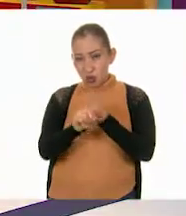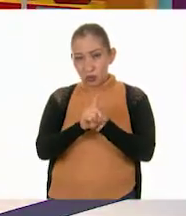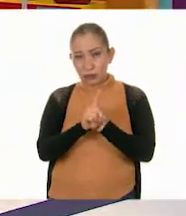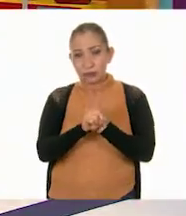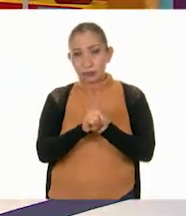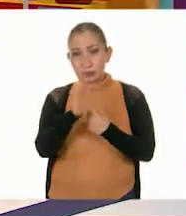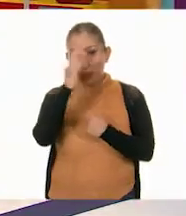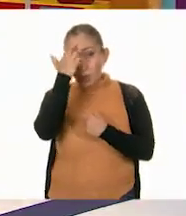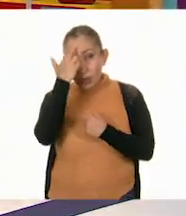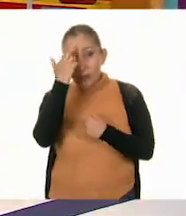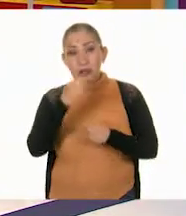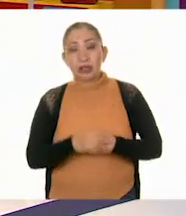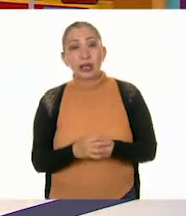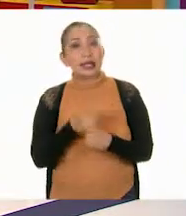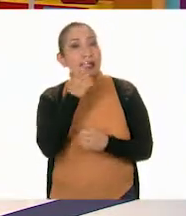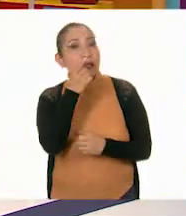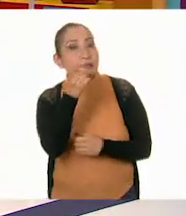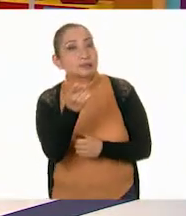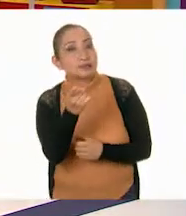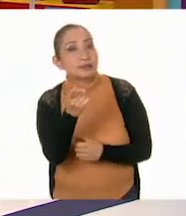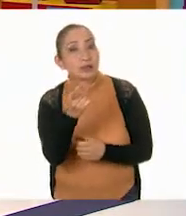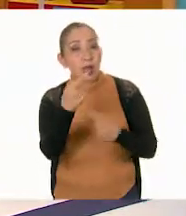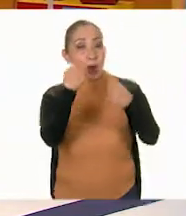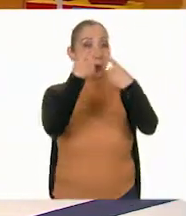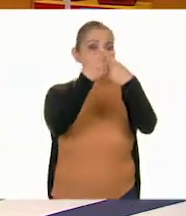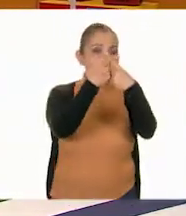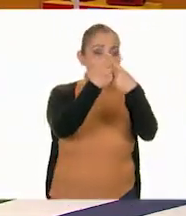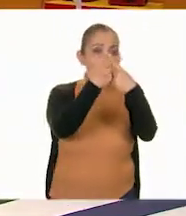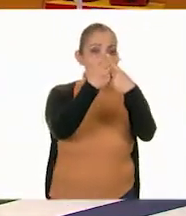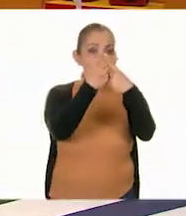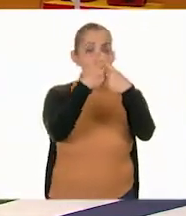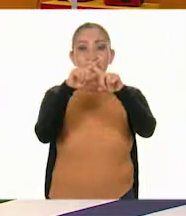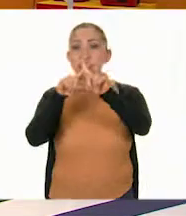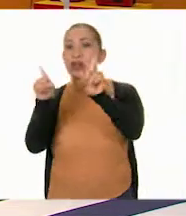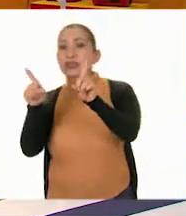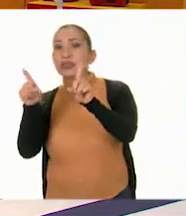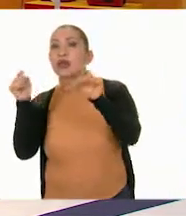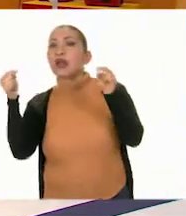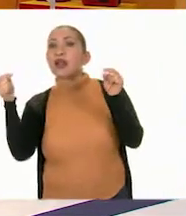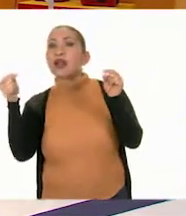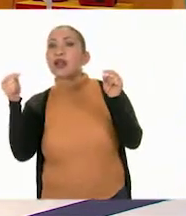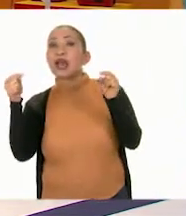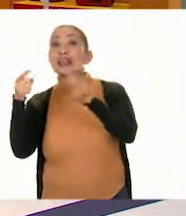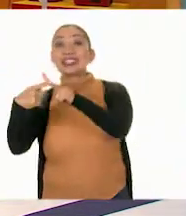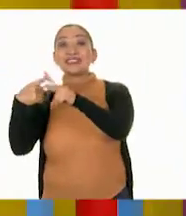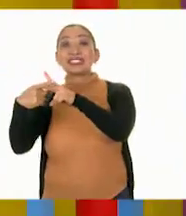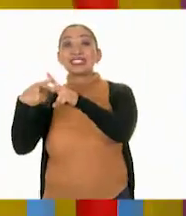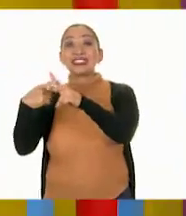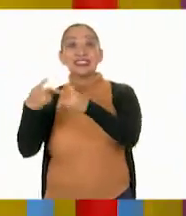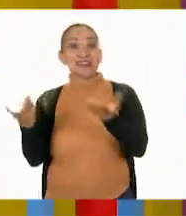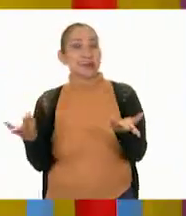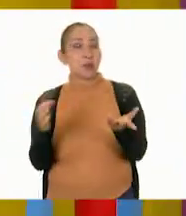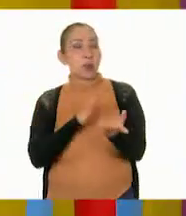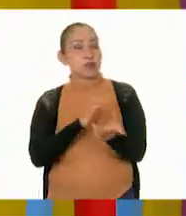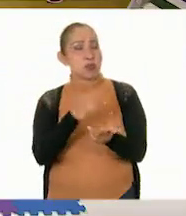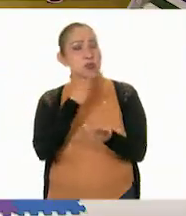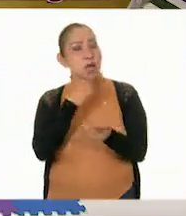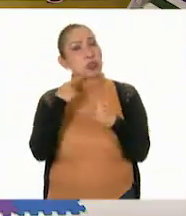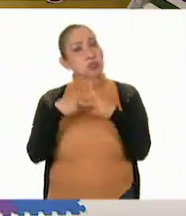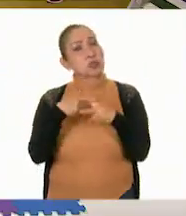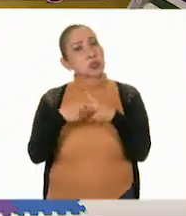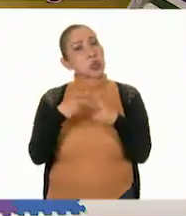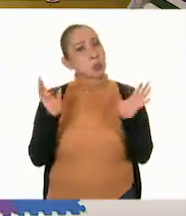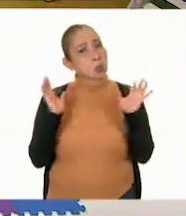Entonces, ¿recuerdan que habíamos mencionado que multiplicación, lo contrario sería? ¡División! ¿División? ¿O qué? Sí. ¿Podemos realizar también una